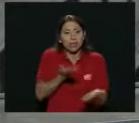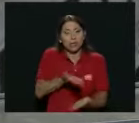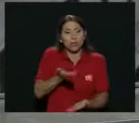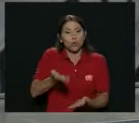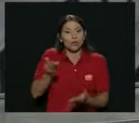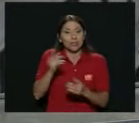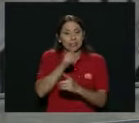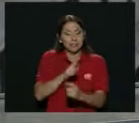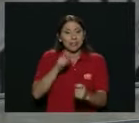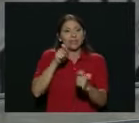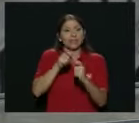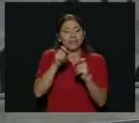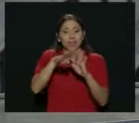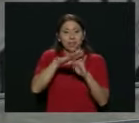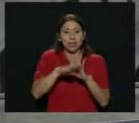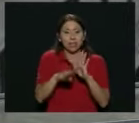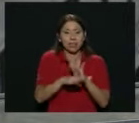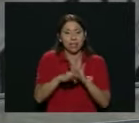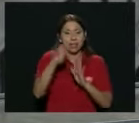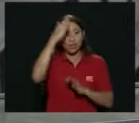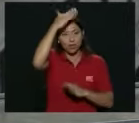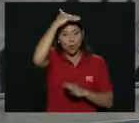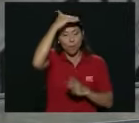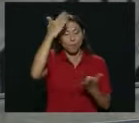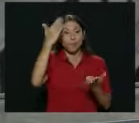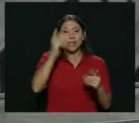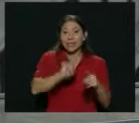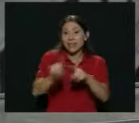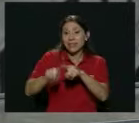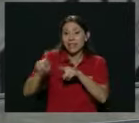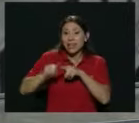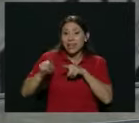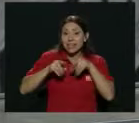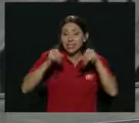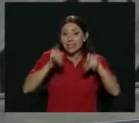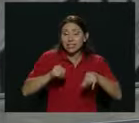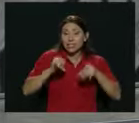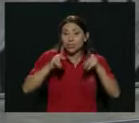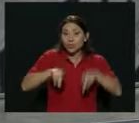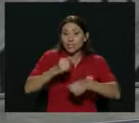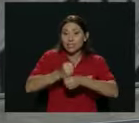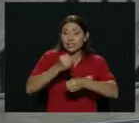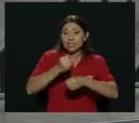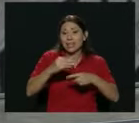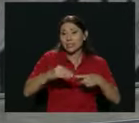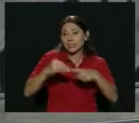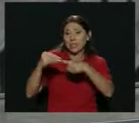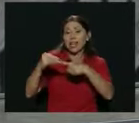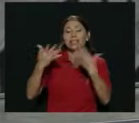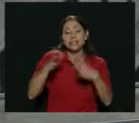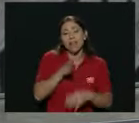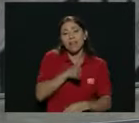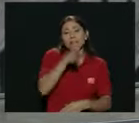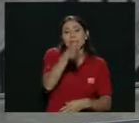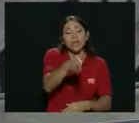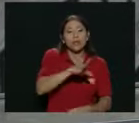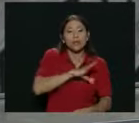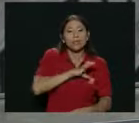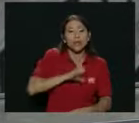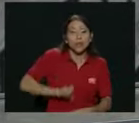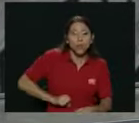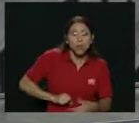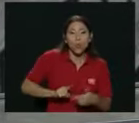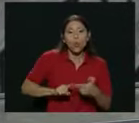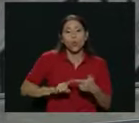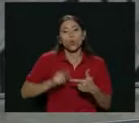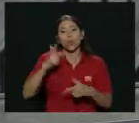la política de Trump. Ya varias autoridades pesadas de los Estados Unidos han visitado El Salvador, Guatemala, y